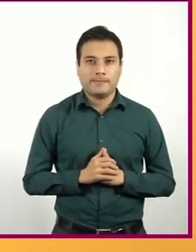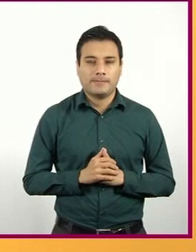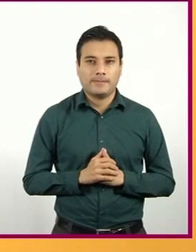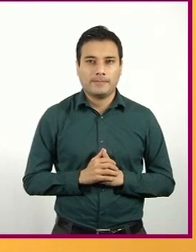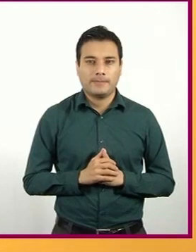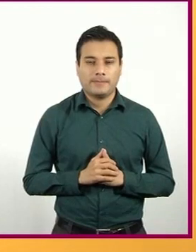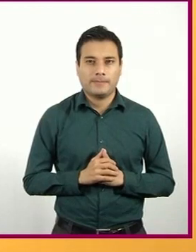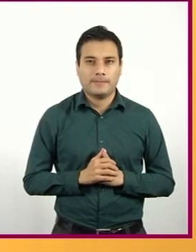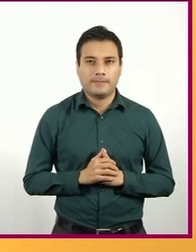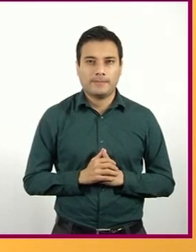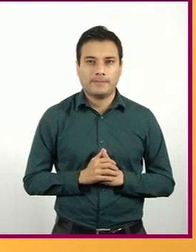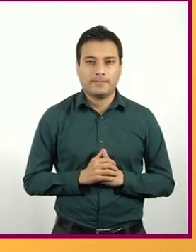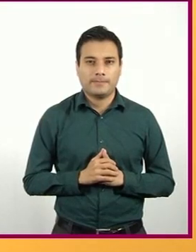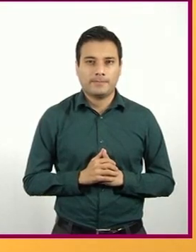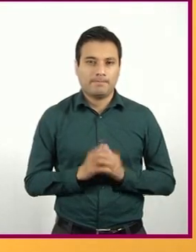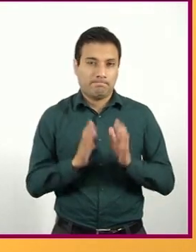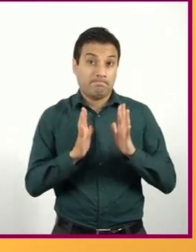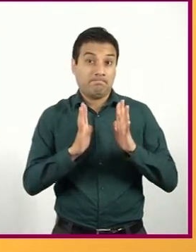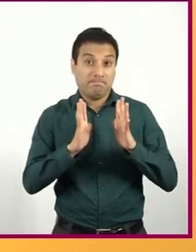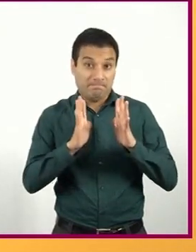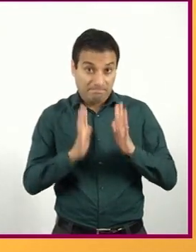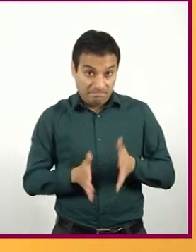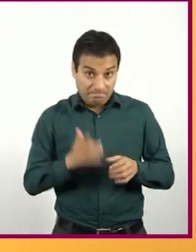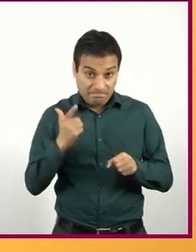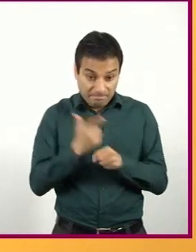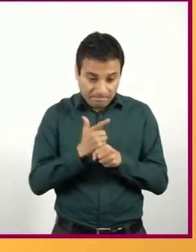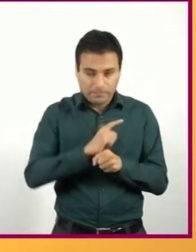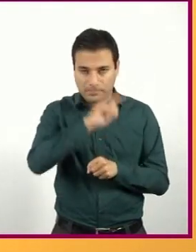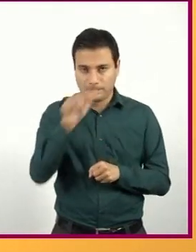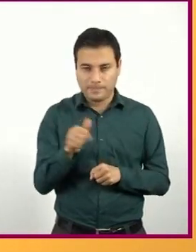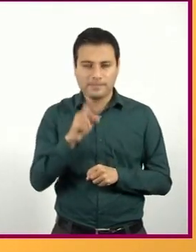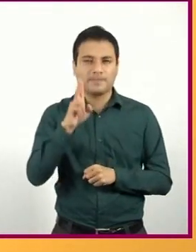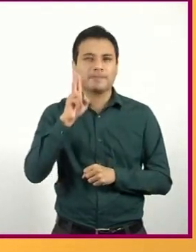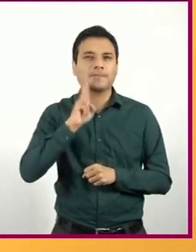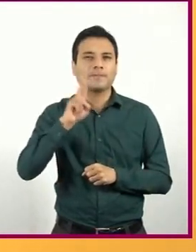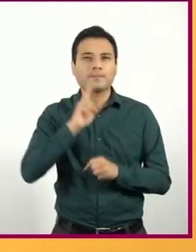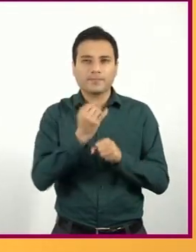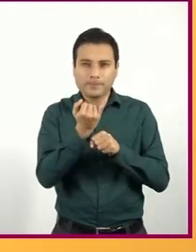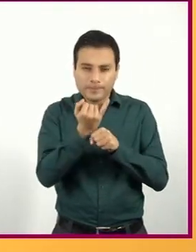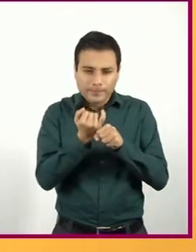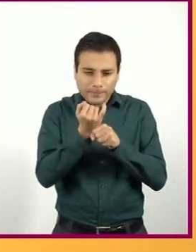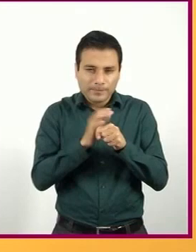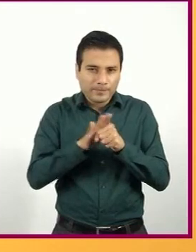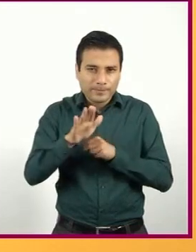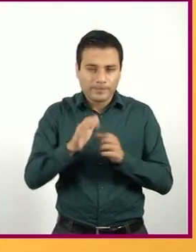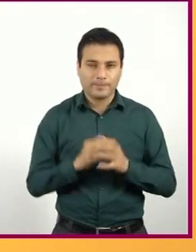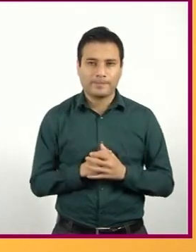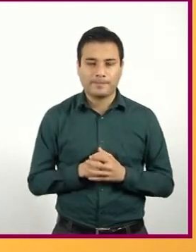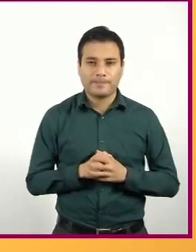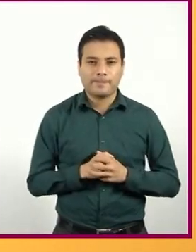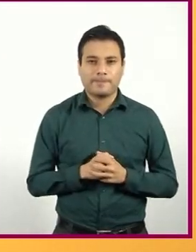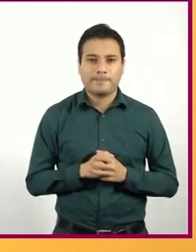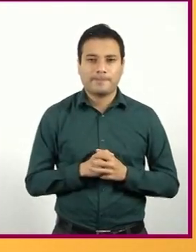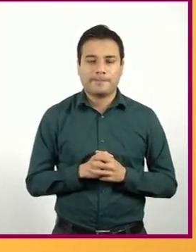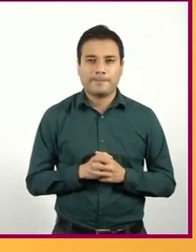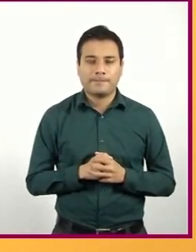Bueno, ubico las marcas y busco alguna que esté en este sector. Las marcas